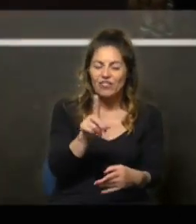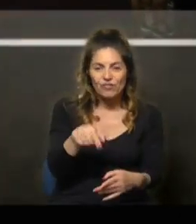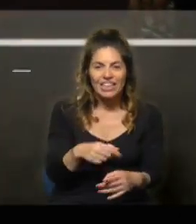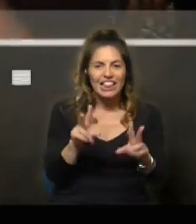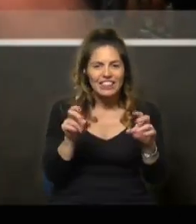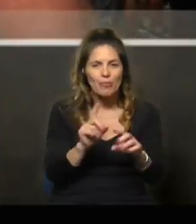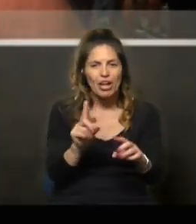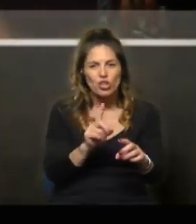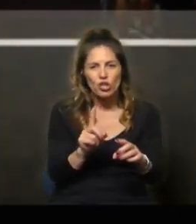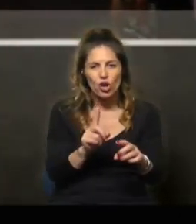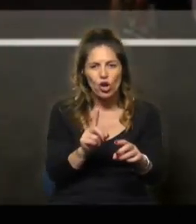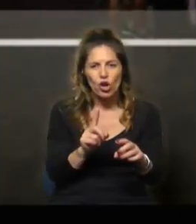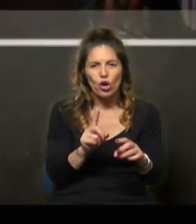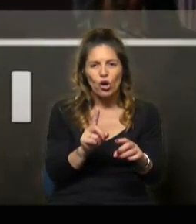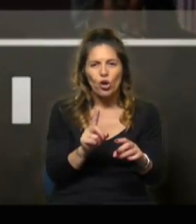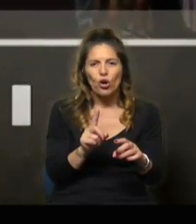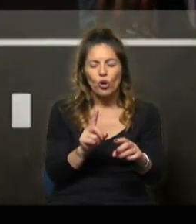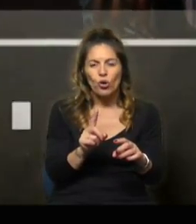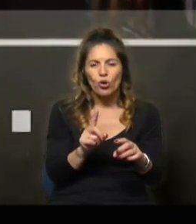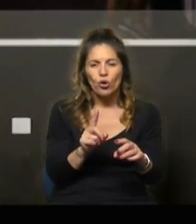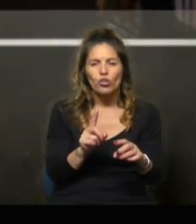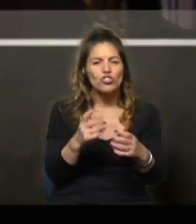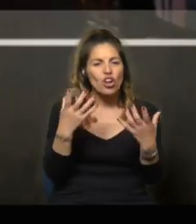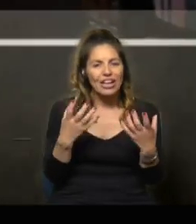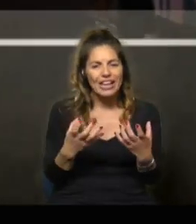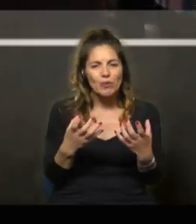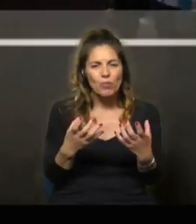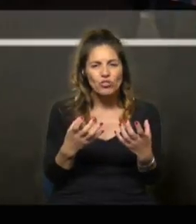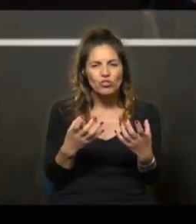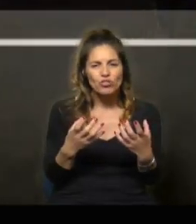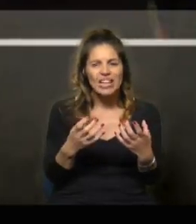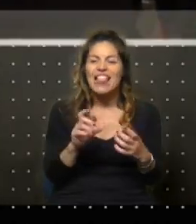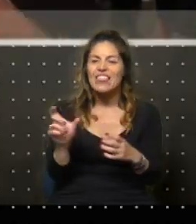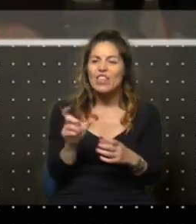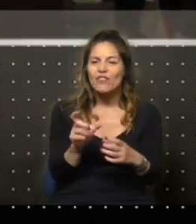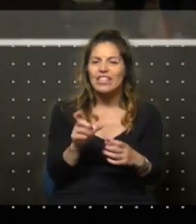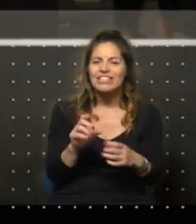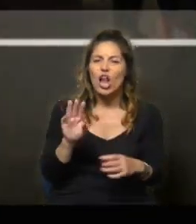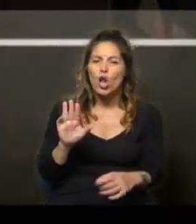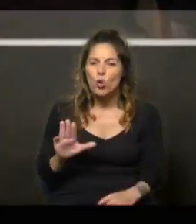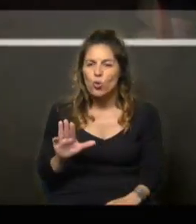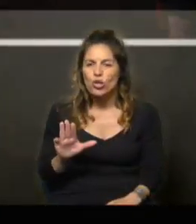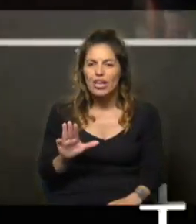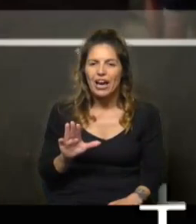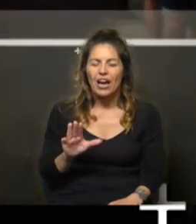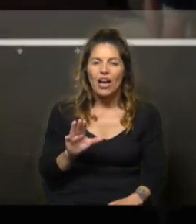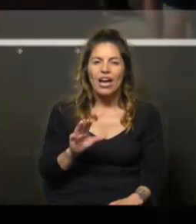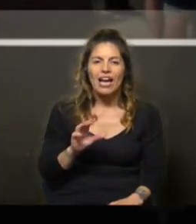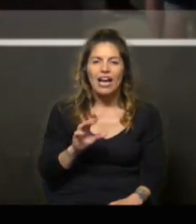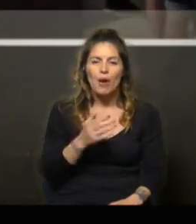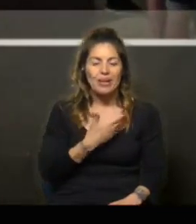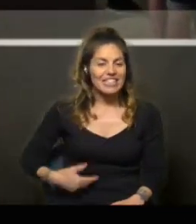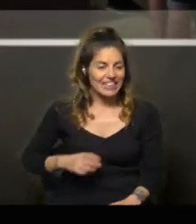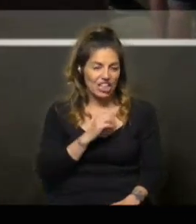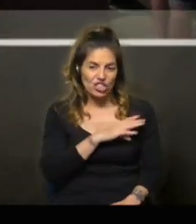el tema de no ser un termo nosotros queremos Fíjate que la diferencia entre Lula boric fíjate